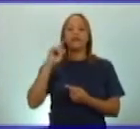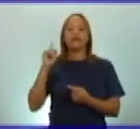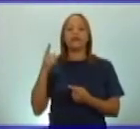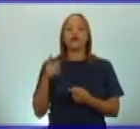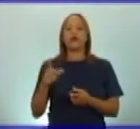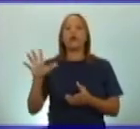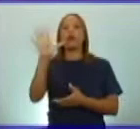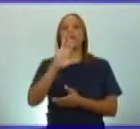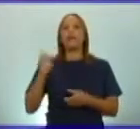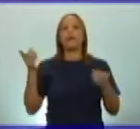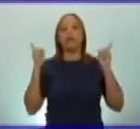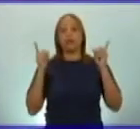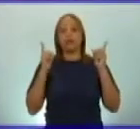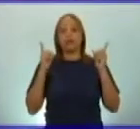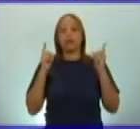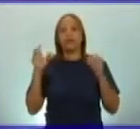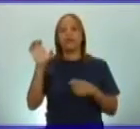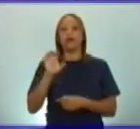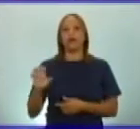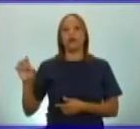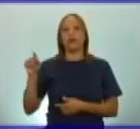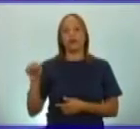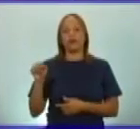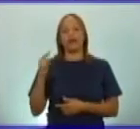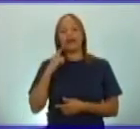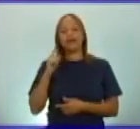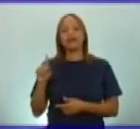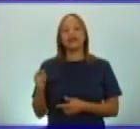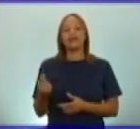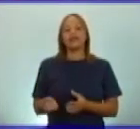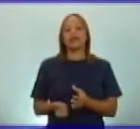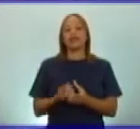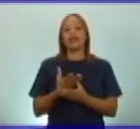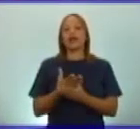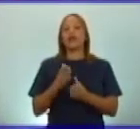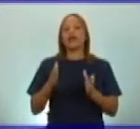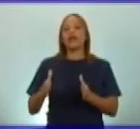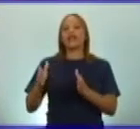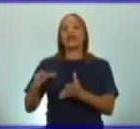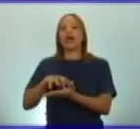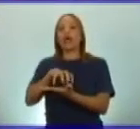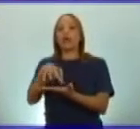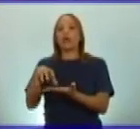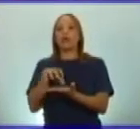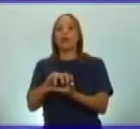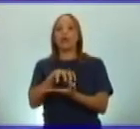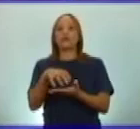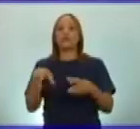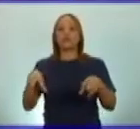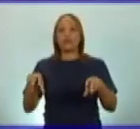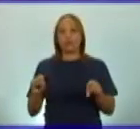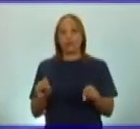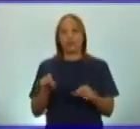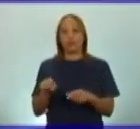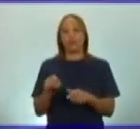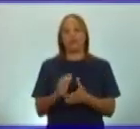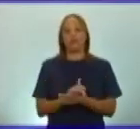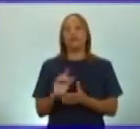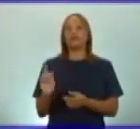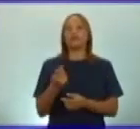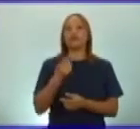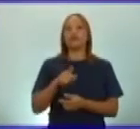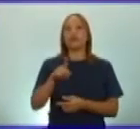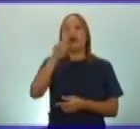para Europa. Dice que van a surgir estados nuevos que ustedes conocen porque lo vieron en clase, porque varios países, sobre todo Alemania, que fue un